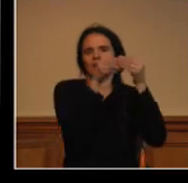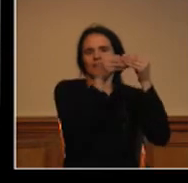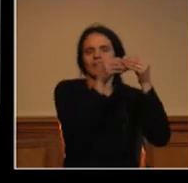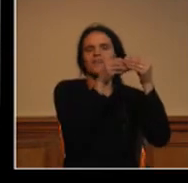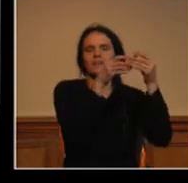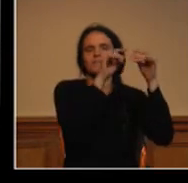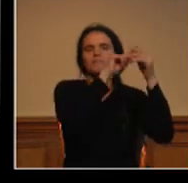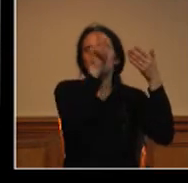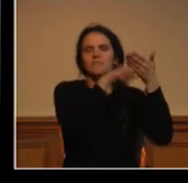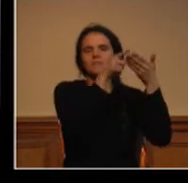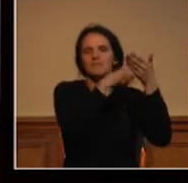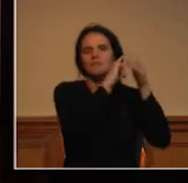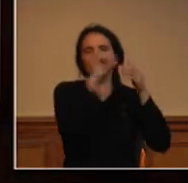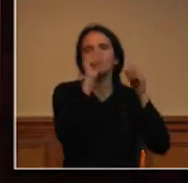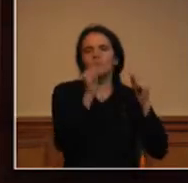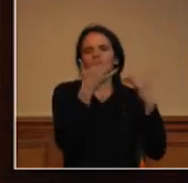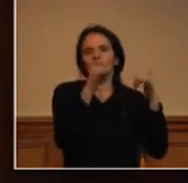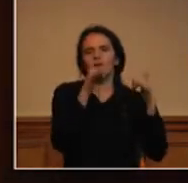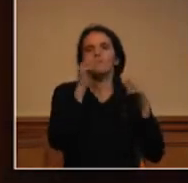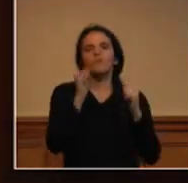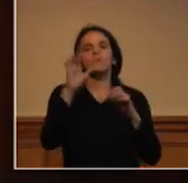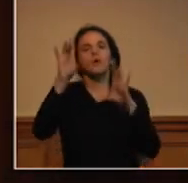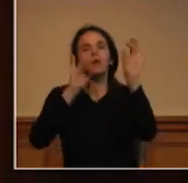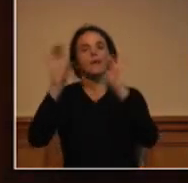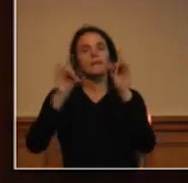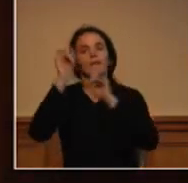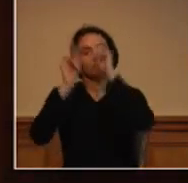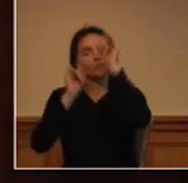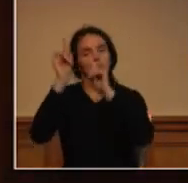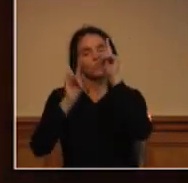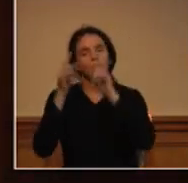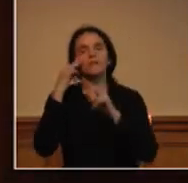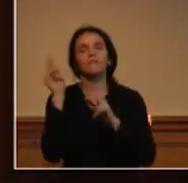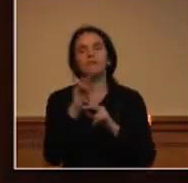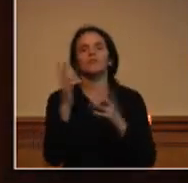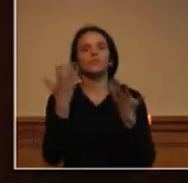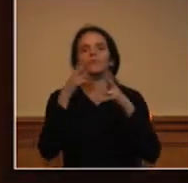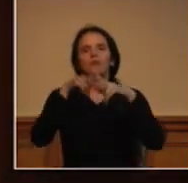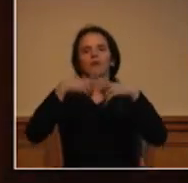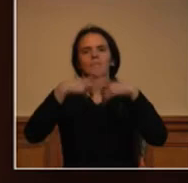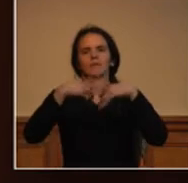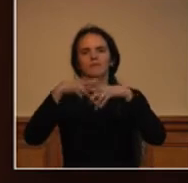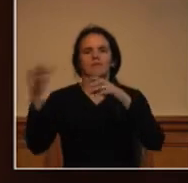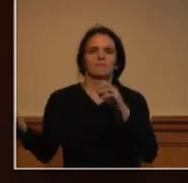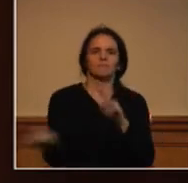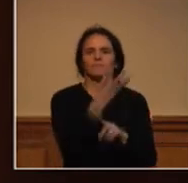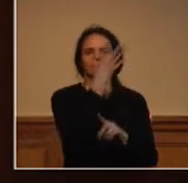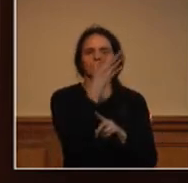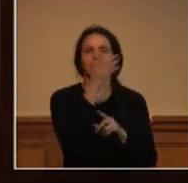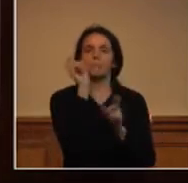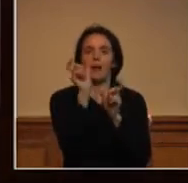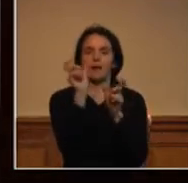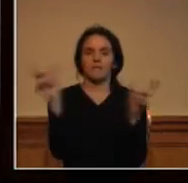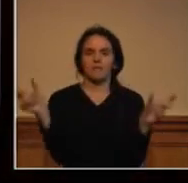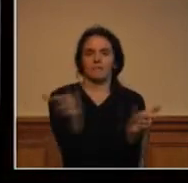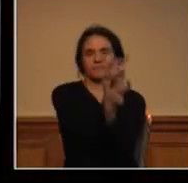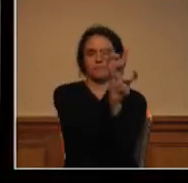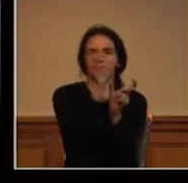mesita y podemos seleccionar alguno para ver cómo la herramienta nos arroja la palabra que tiene